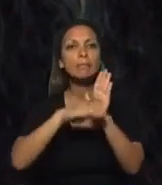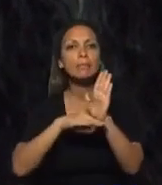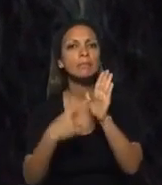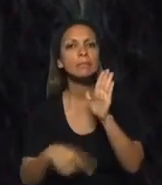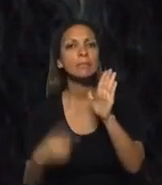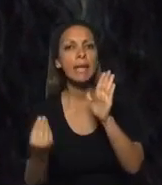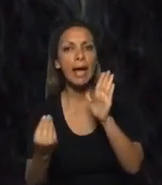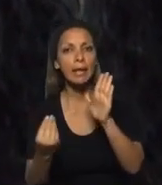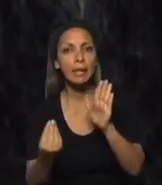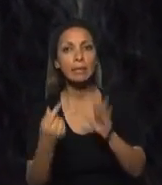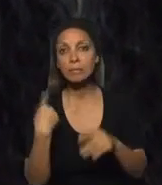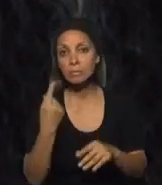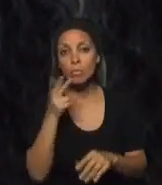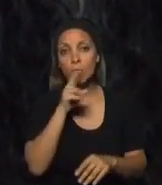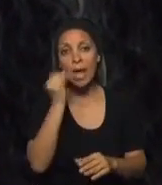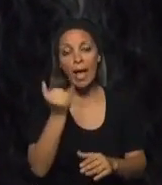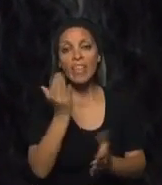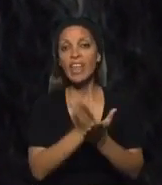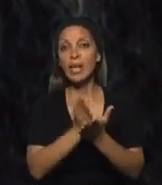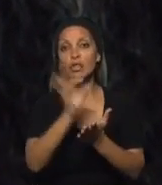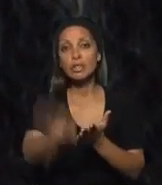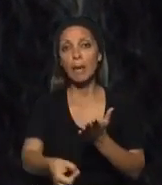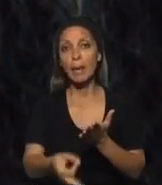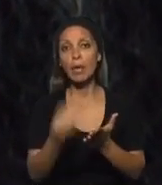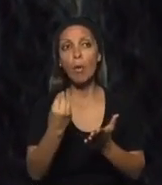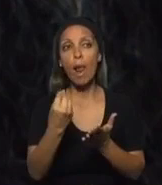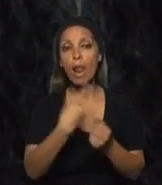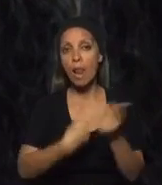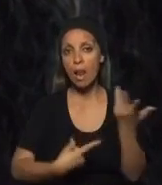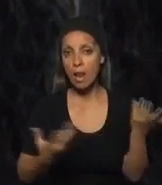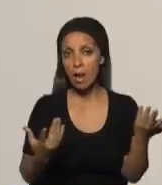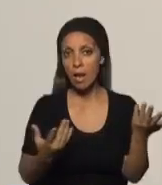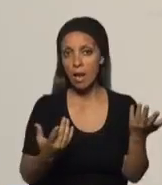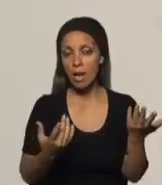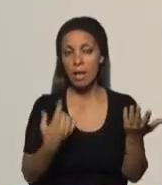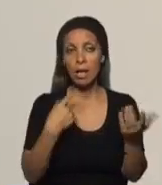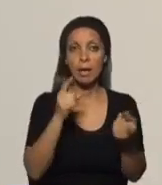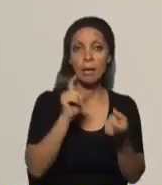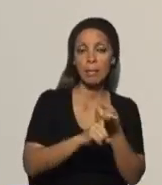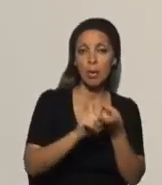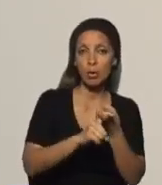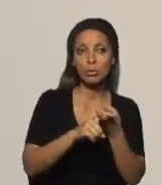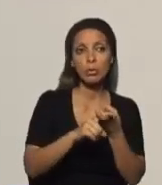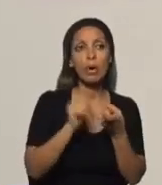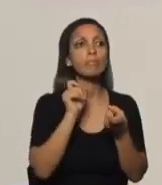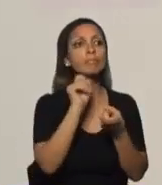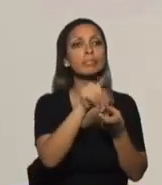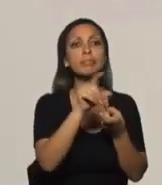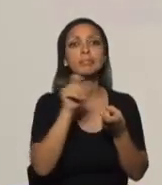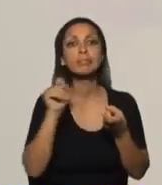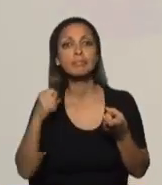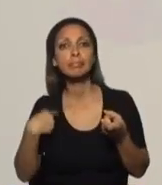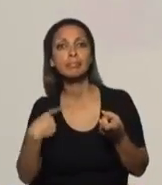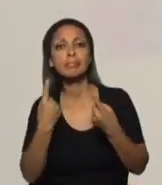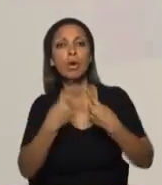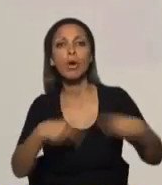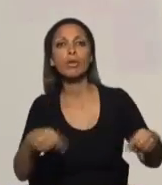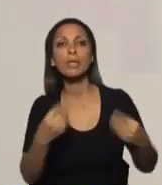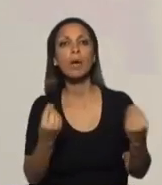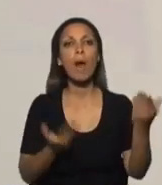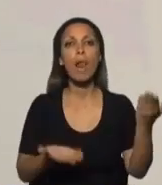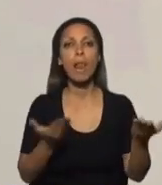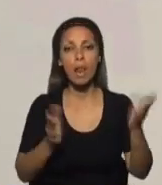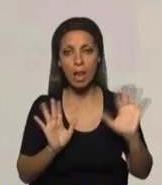derecho a saber y a manejar en una sociedad conyugal Y fundamentalmente saber que cuando